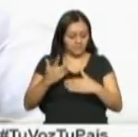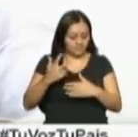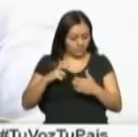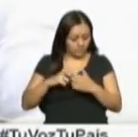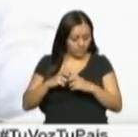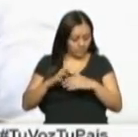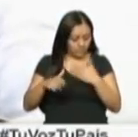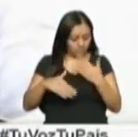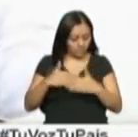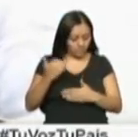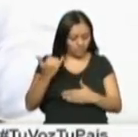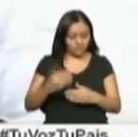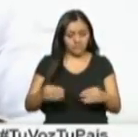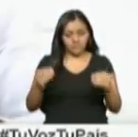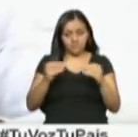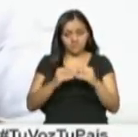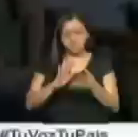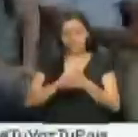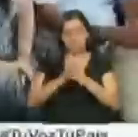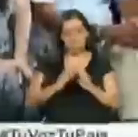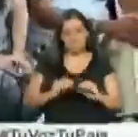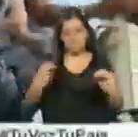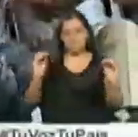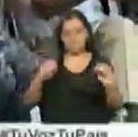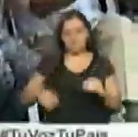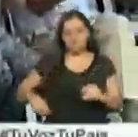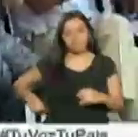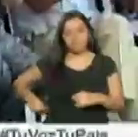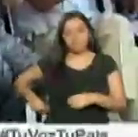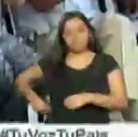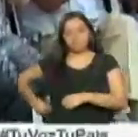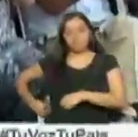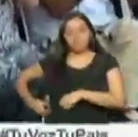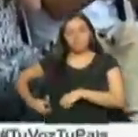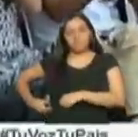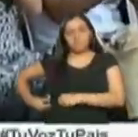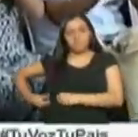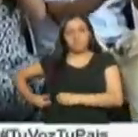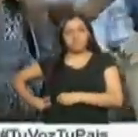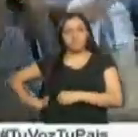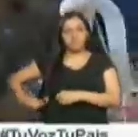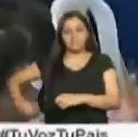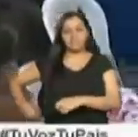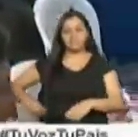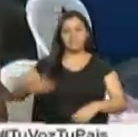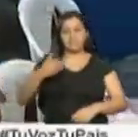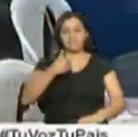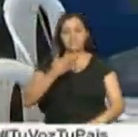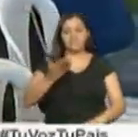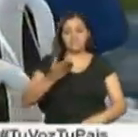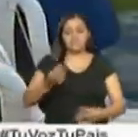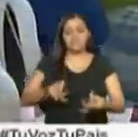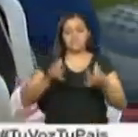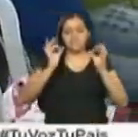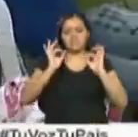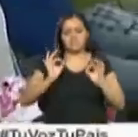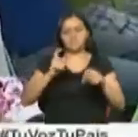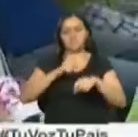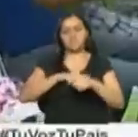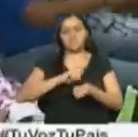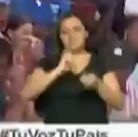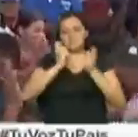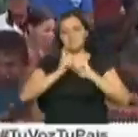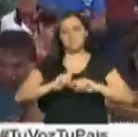criticándolo todo, diciendo que no se ha hecho nada. Los ciudadanos quienes accederán a estos servicios de calidad destacan el cambio de época en el